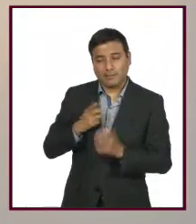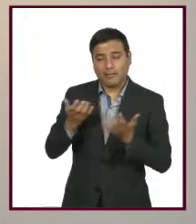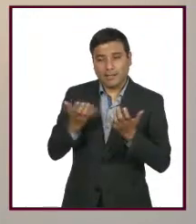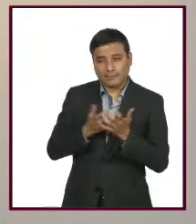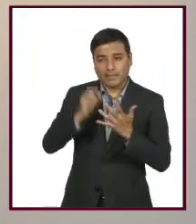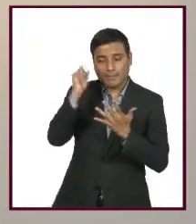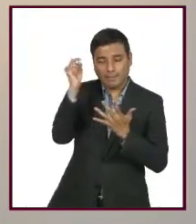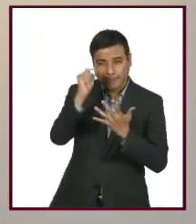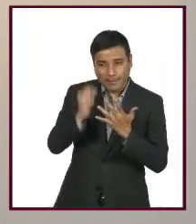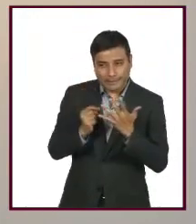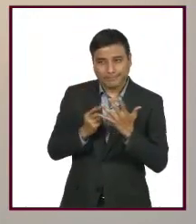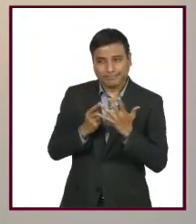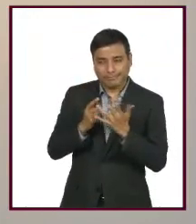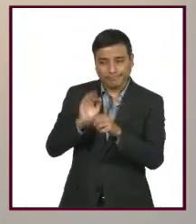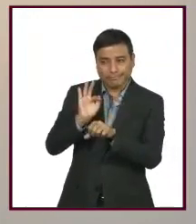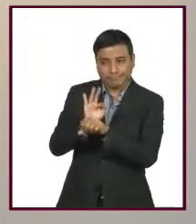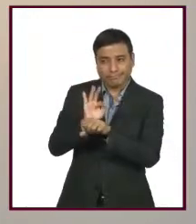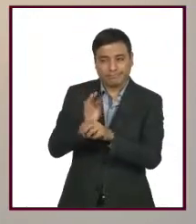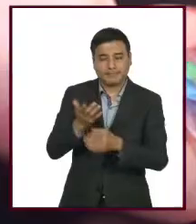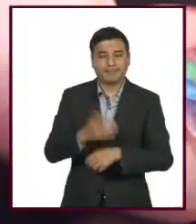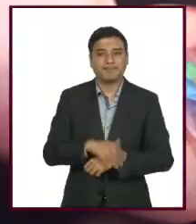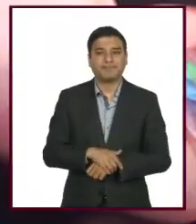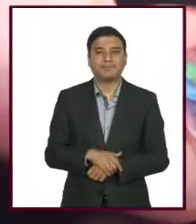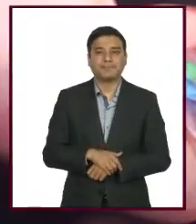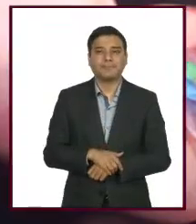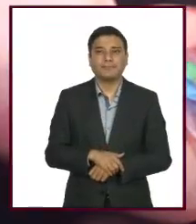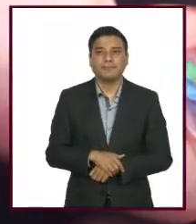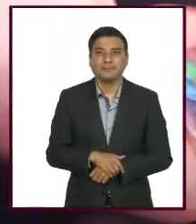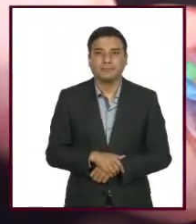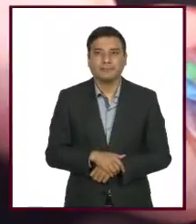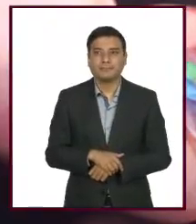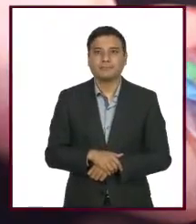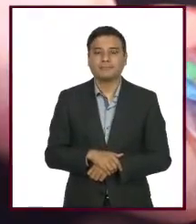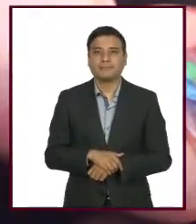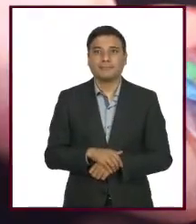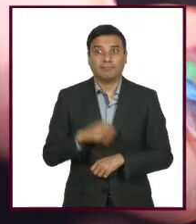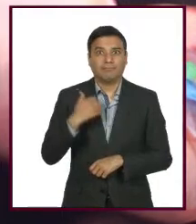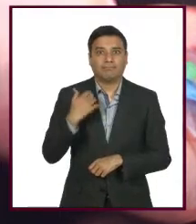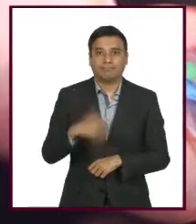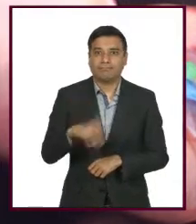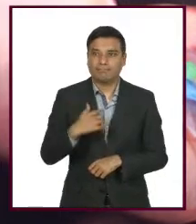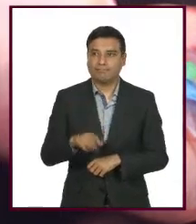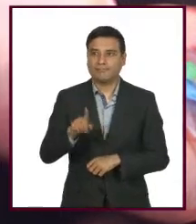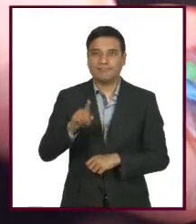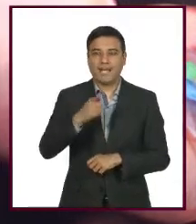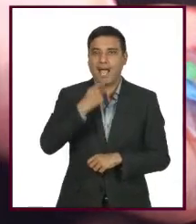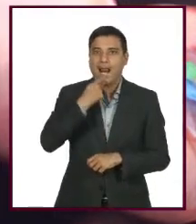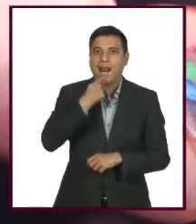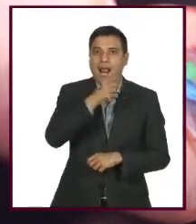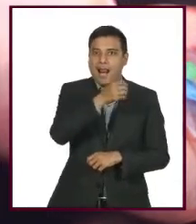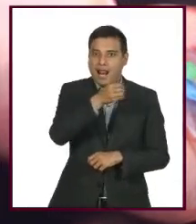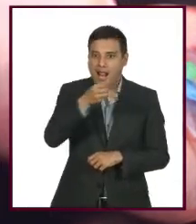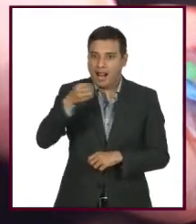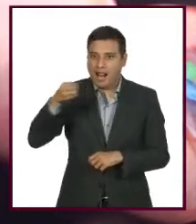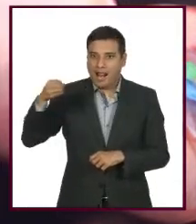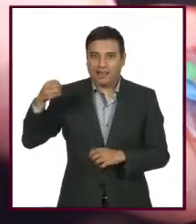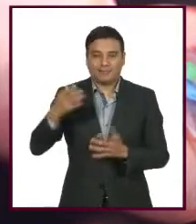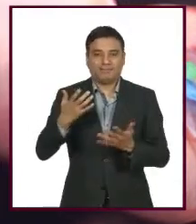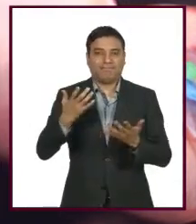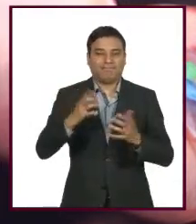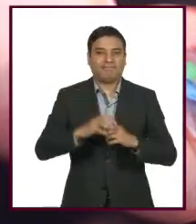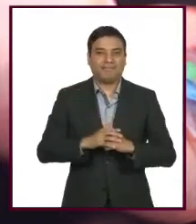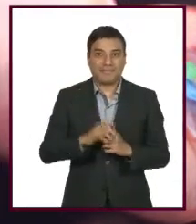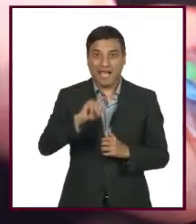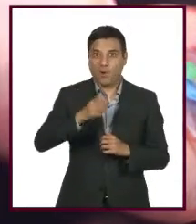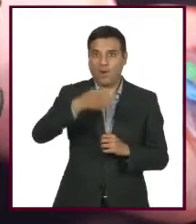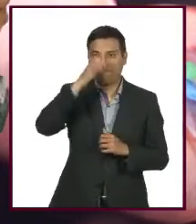estas recomendaciones y estas intervenciones. Doctor, ahora sí no lo hemos dejado ni tomar agua y tenemos todavía muchas preguntas. Marco Mesa,